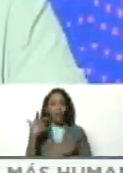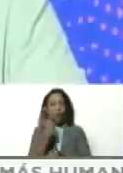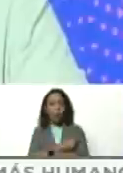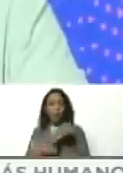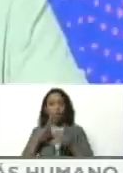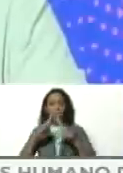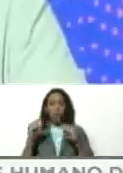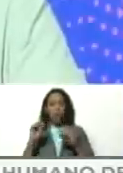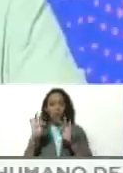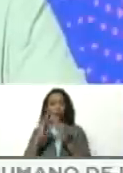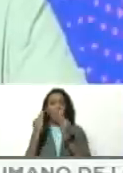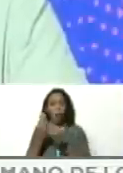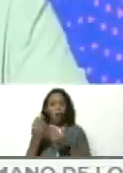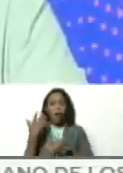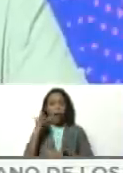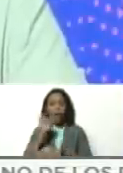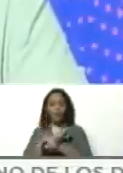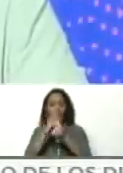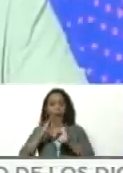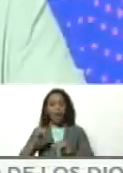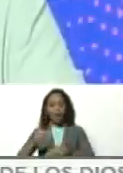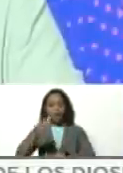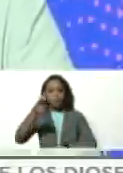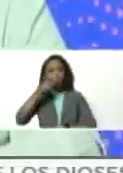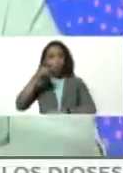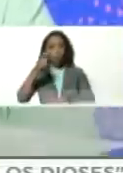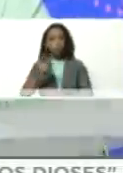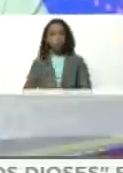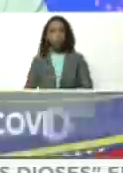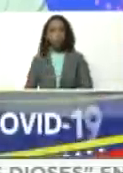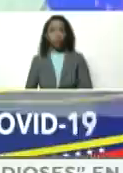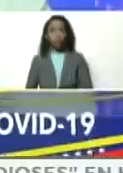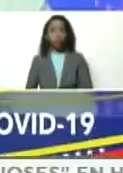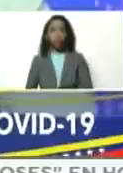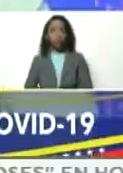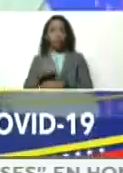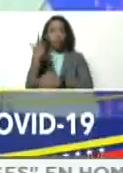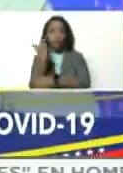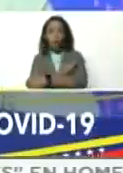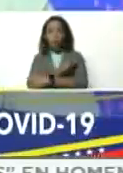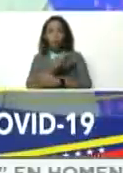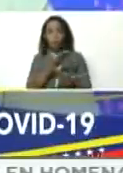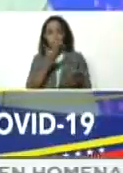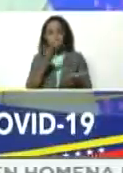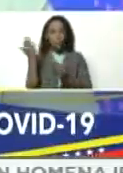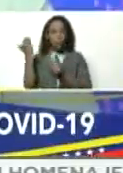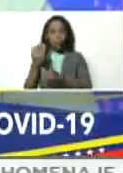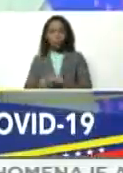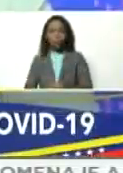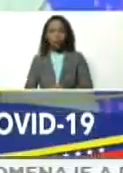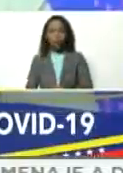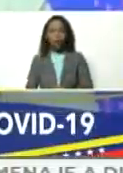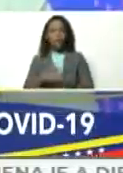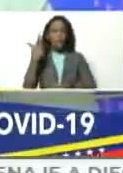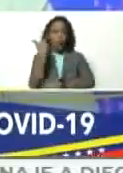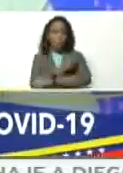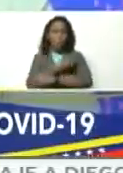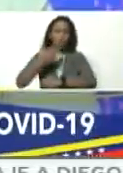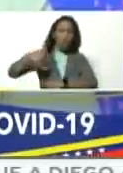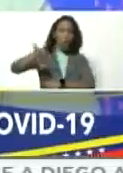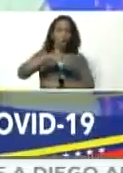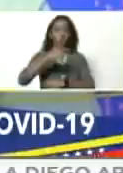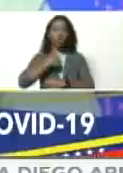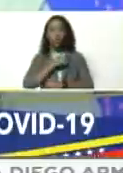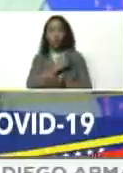toda, familia que está feliz y segura. Vacúnate. Vamos. Vacunándonos,